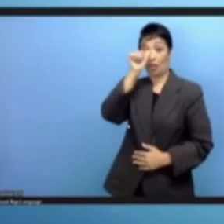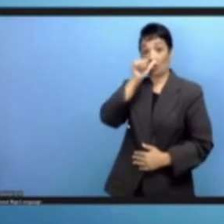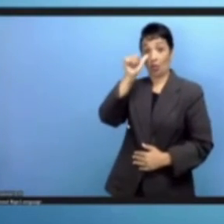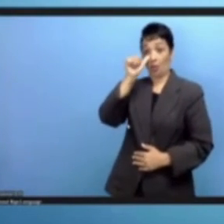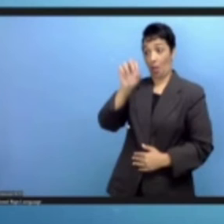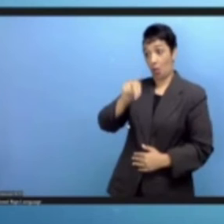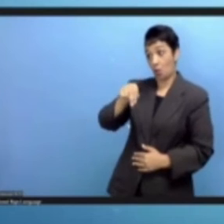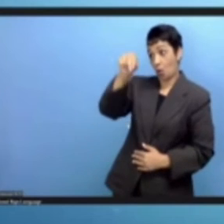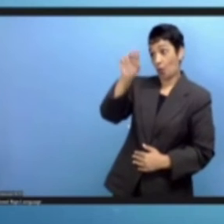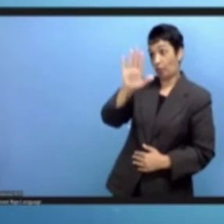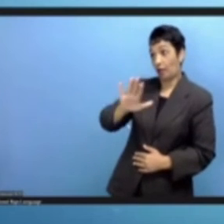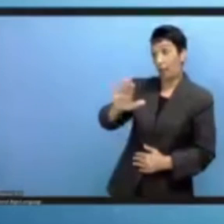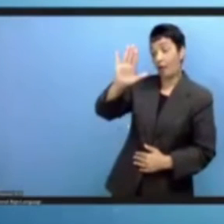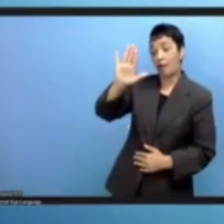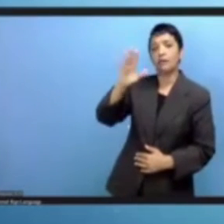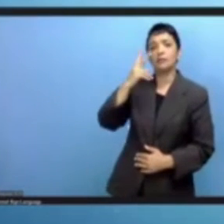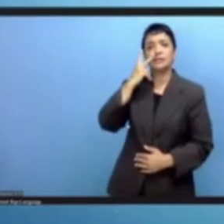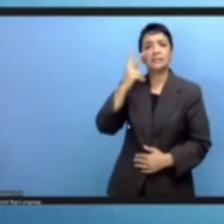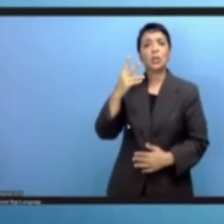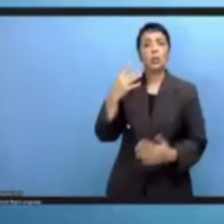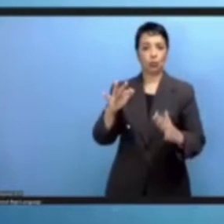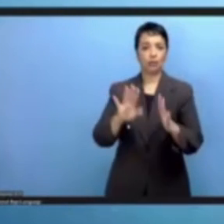de información